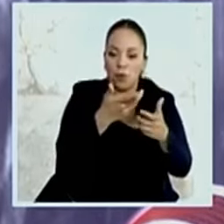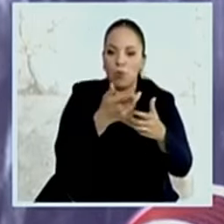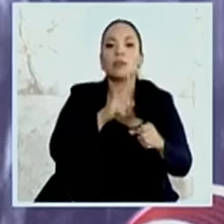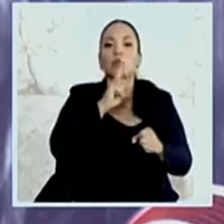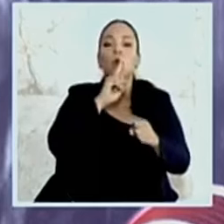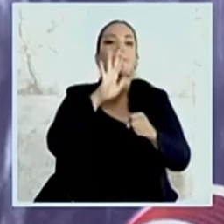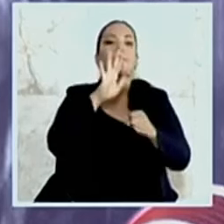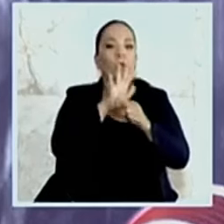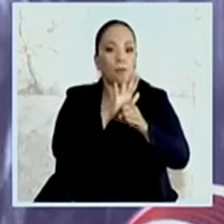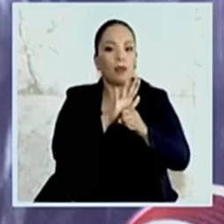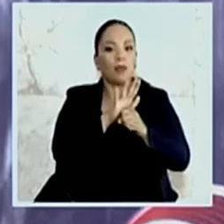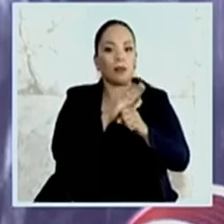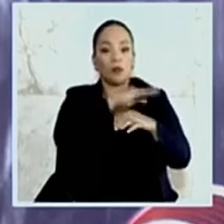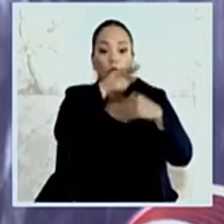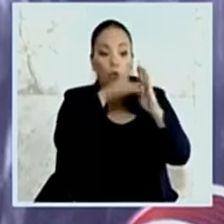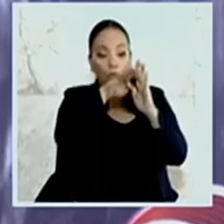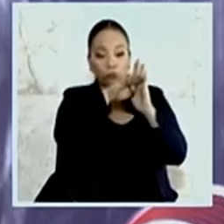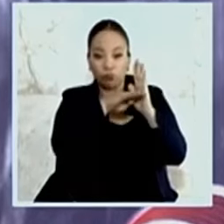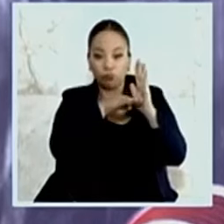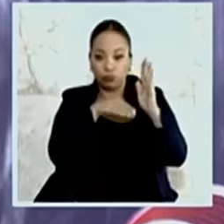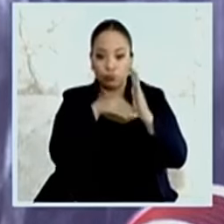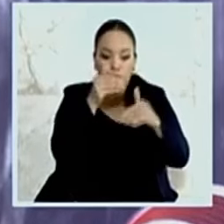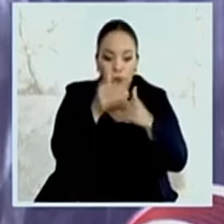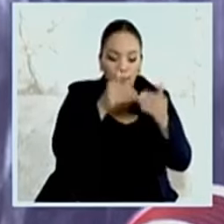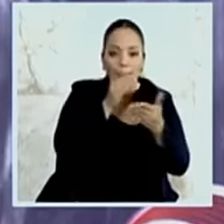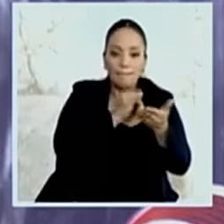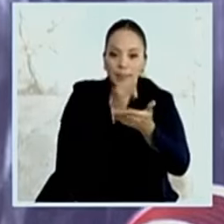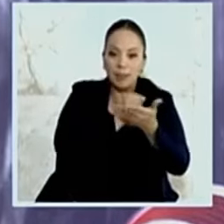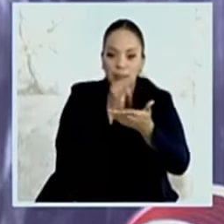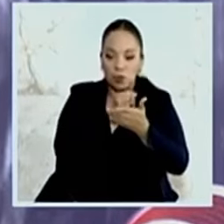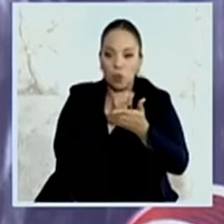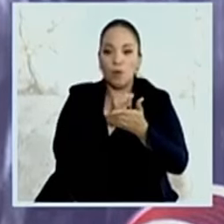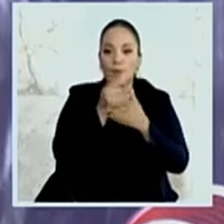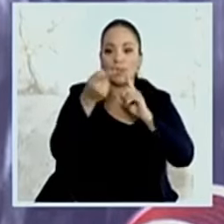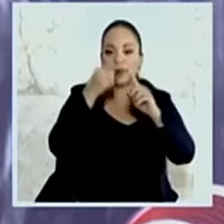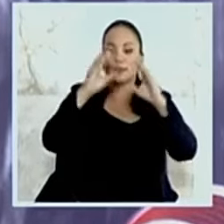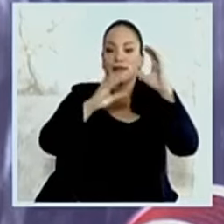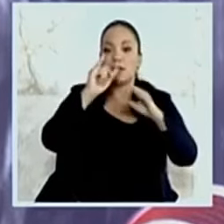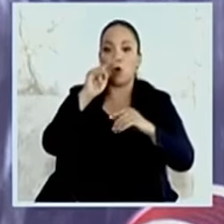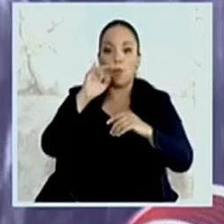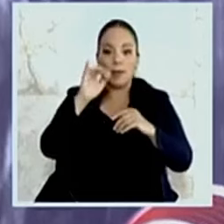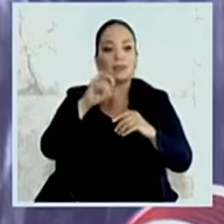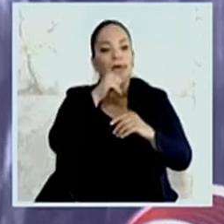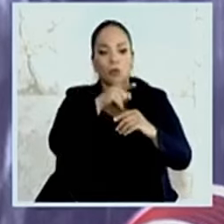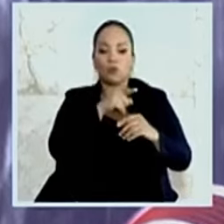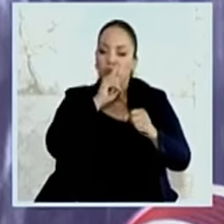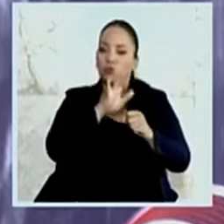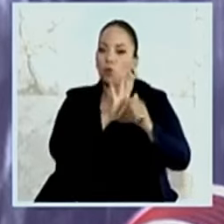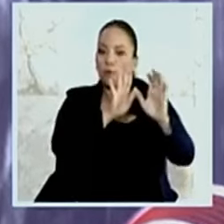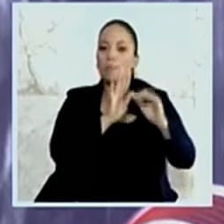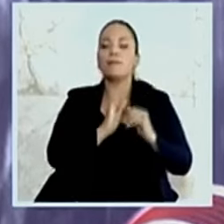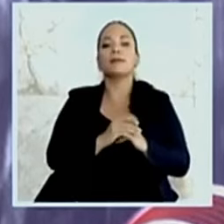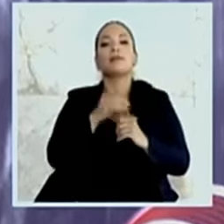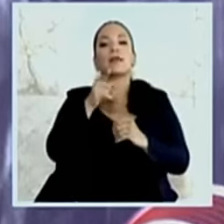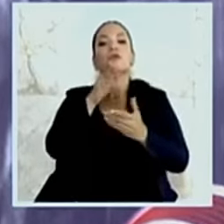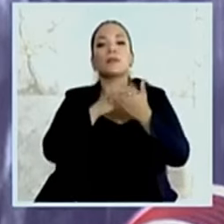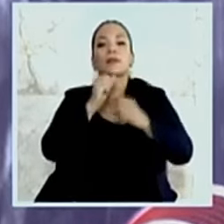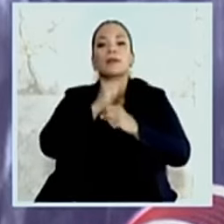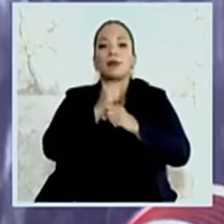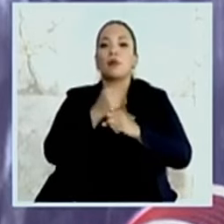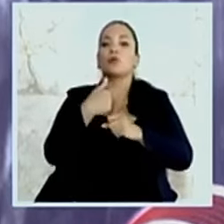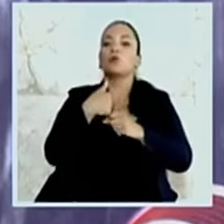van a realizar las actividades son pescadores y que además se comprometen a llevar al pie de